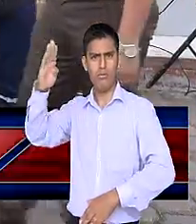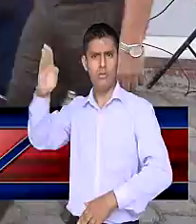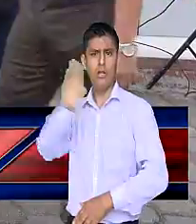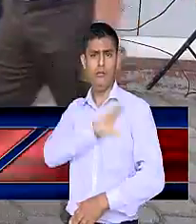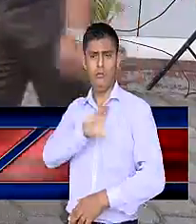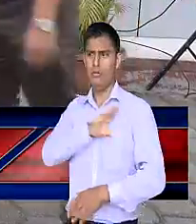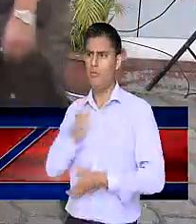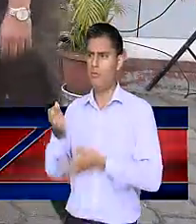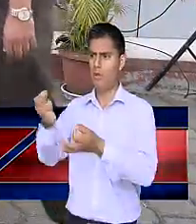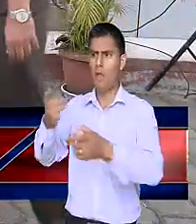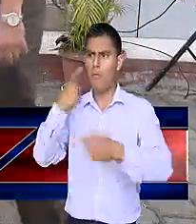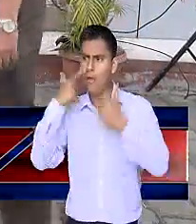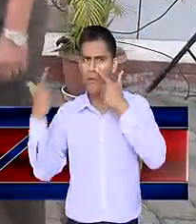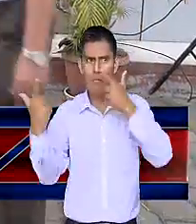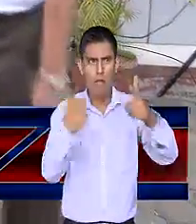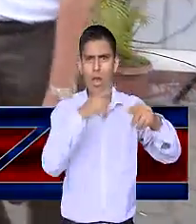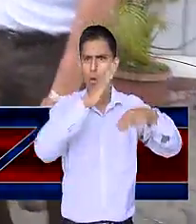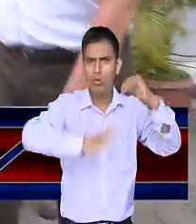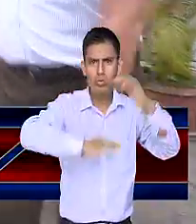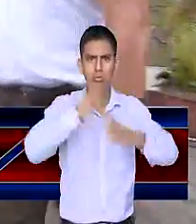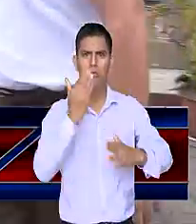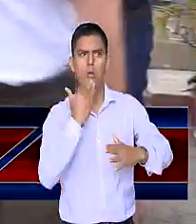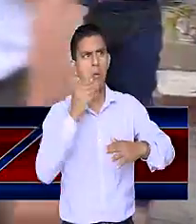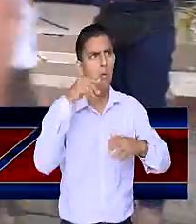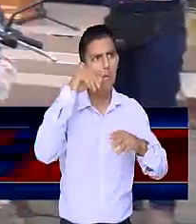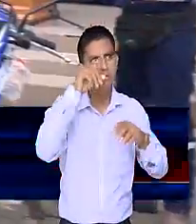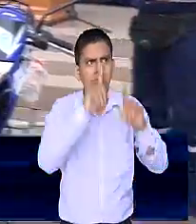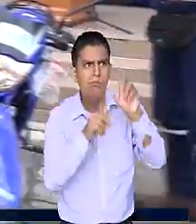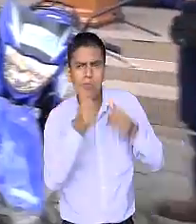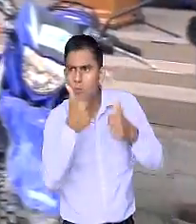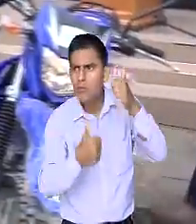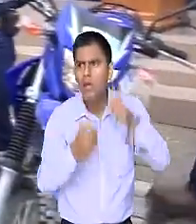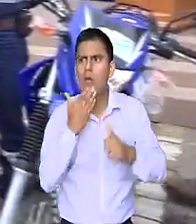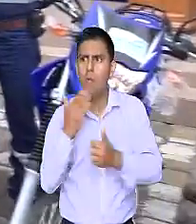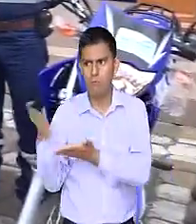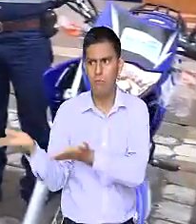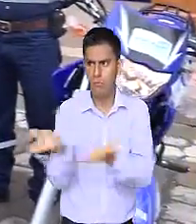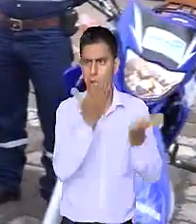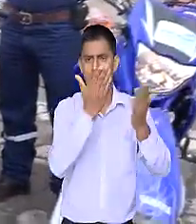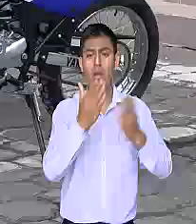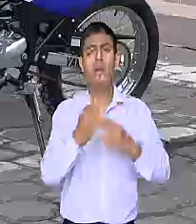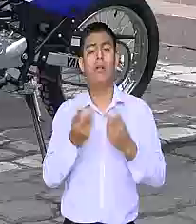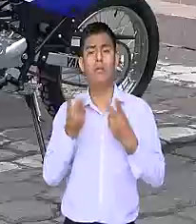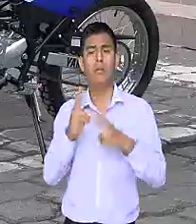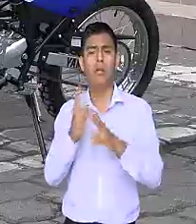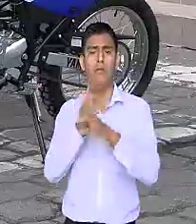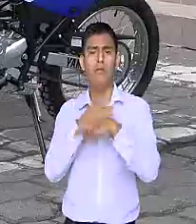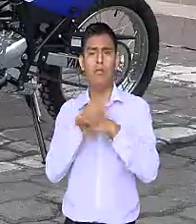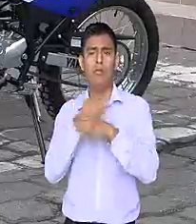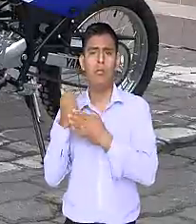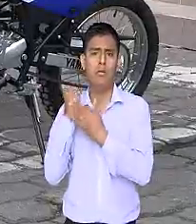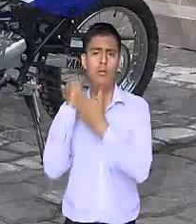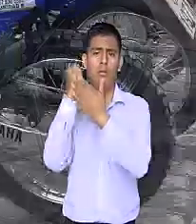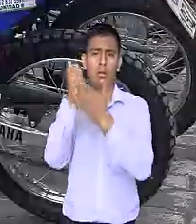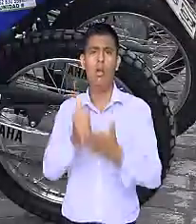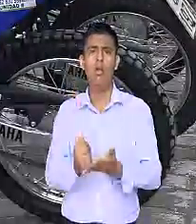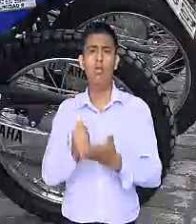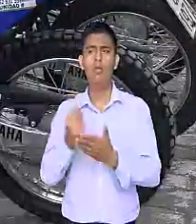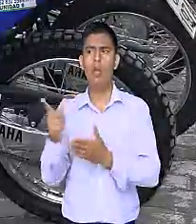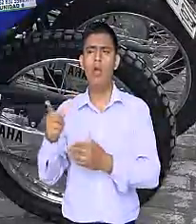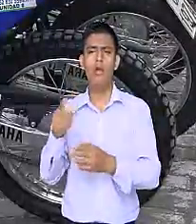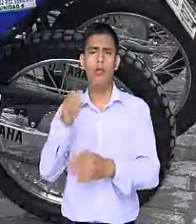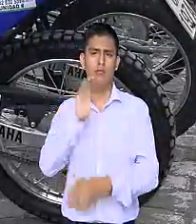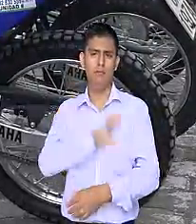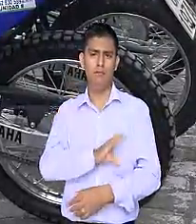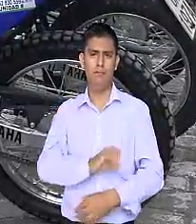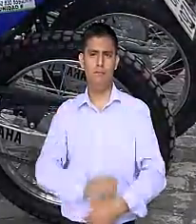las respectivas inspecciones para el tema de las construcciones y para seguir en la parte administrativa de la alcaldía y dar un mejor funcionamiento a los servicios que